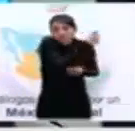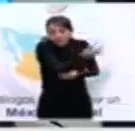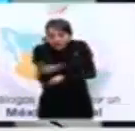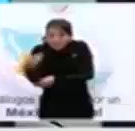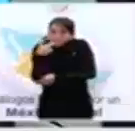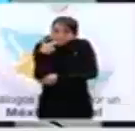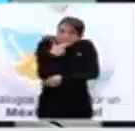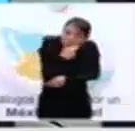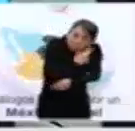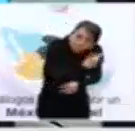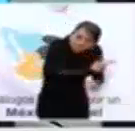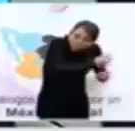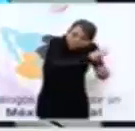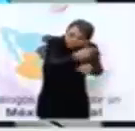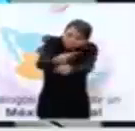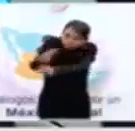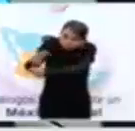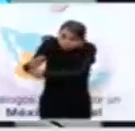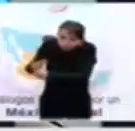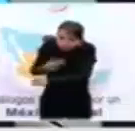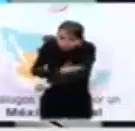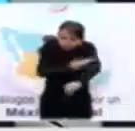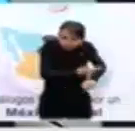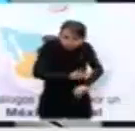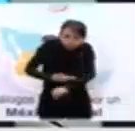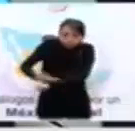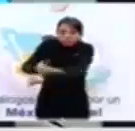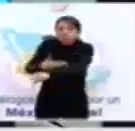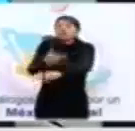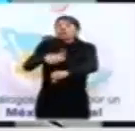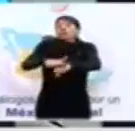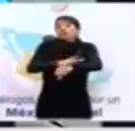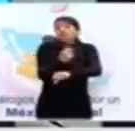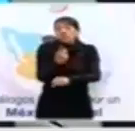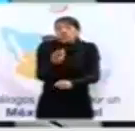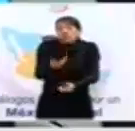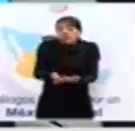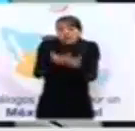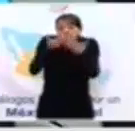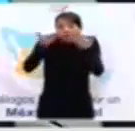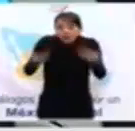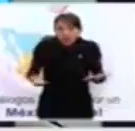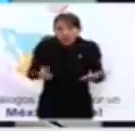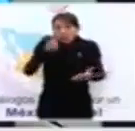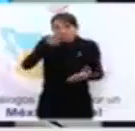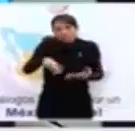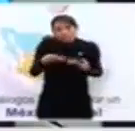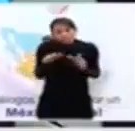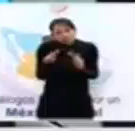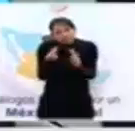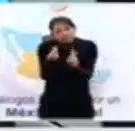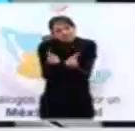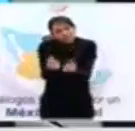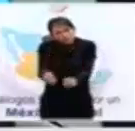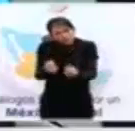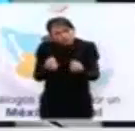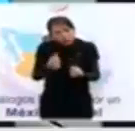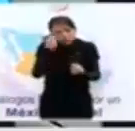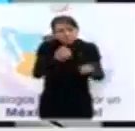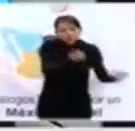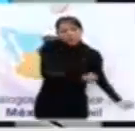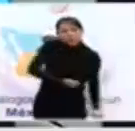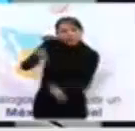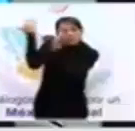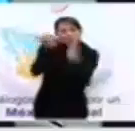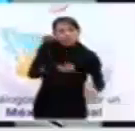la rectificación, porque ahora gastamos más dinero en producir alimentos, en importar alimentos que